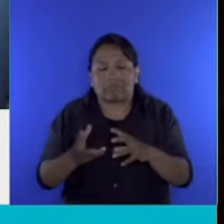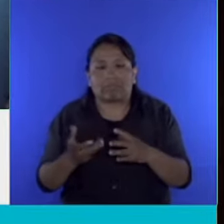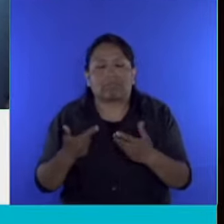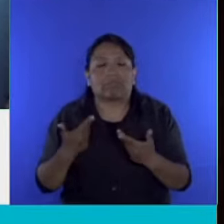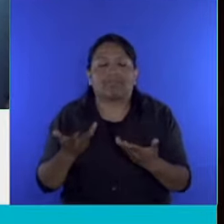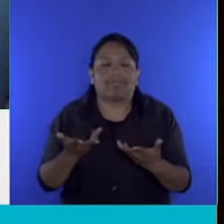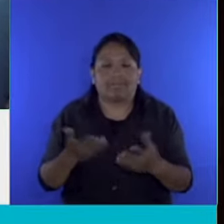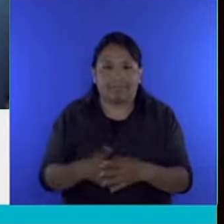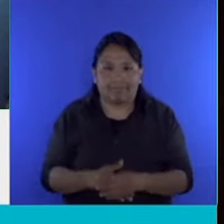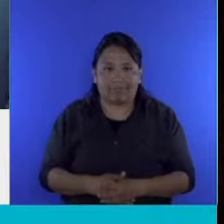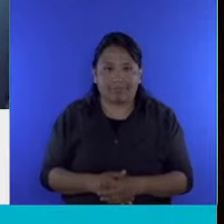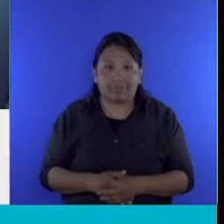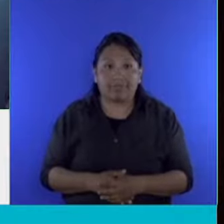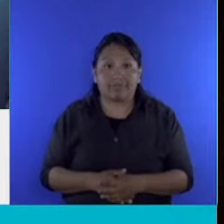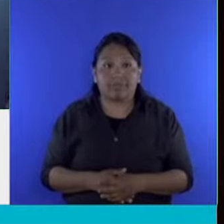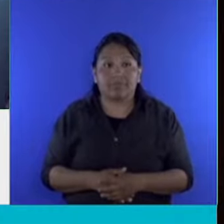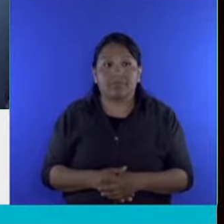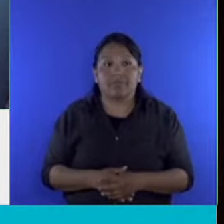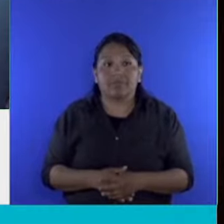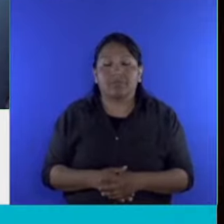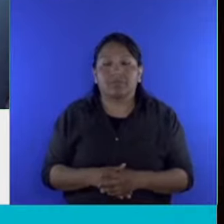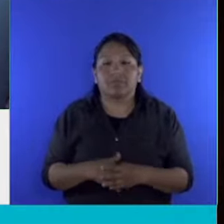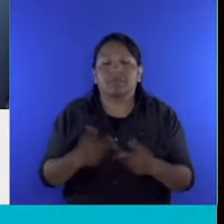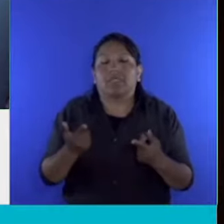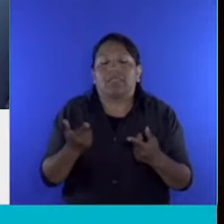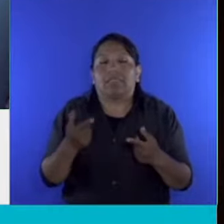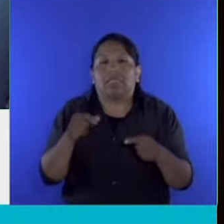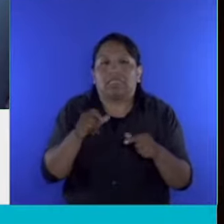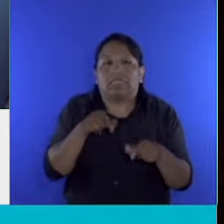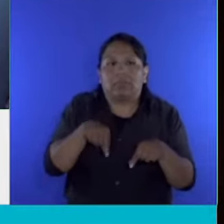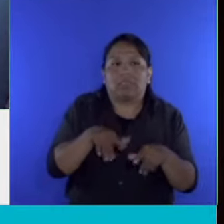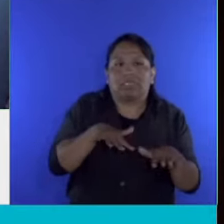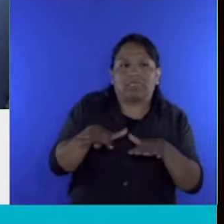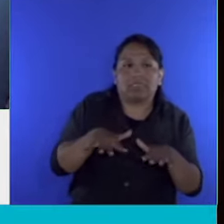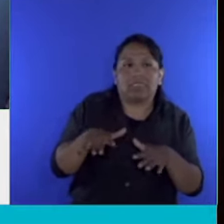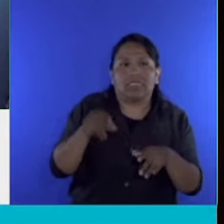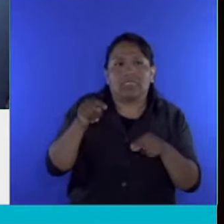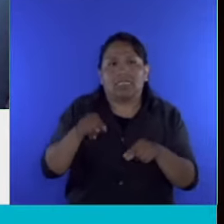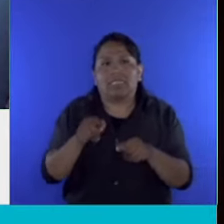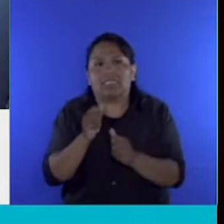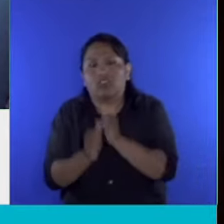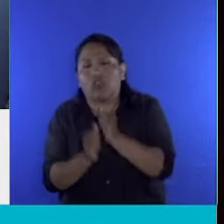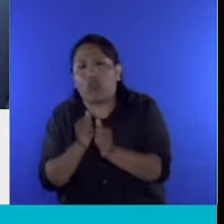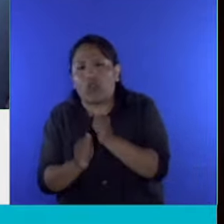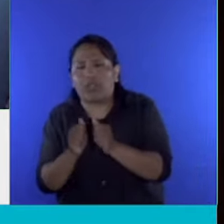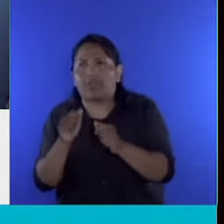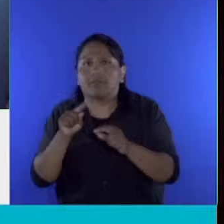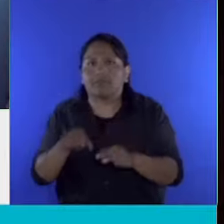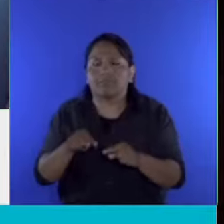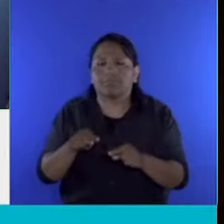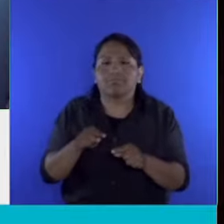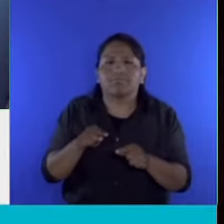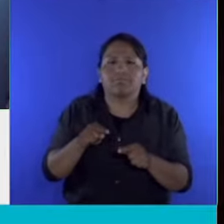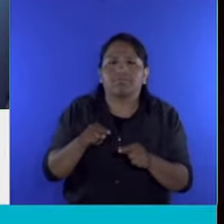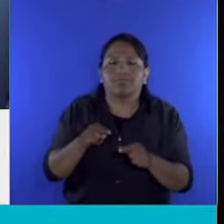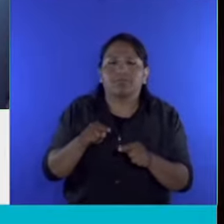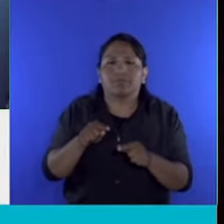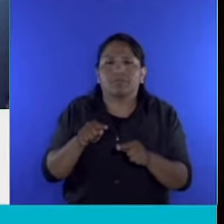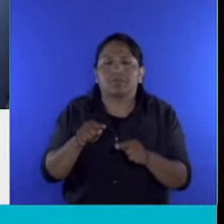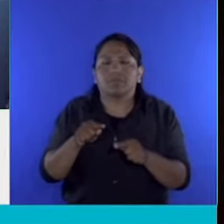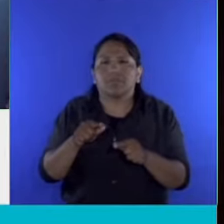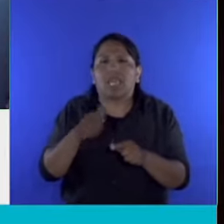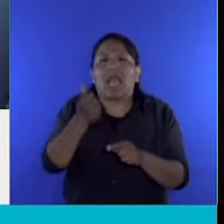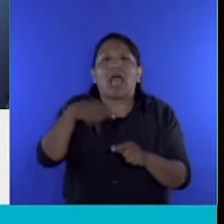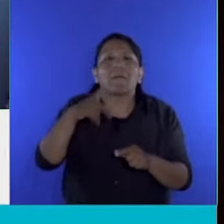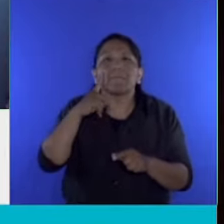central por situaciones como esta historias propias Como por ejemplo o tan prop como la voladura de la